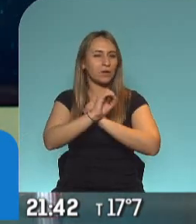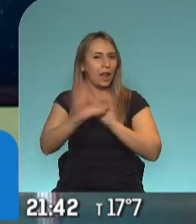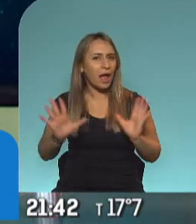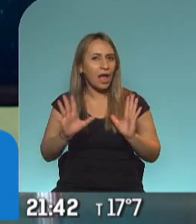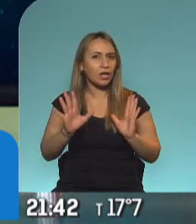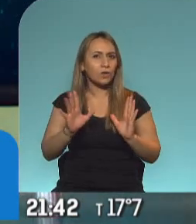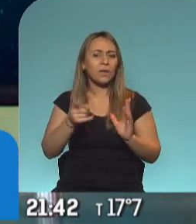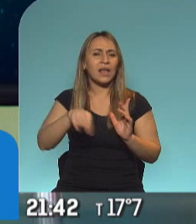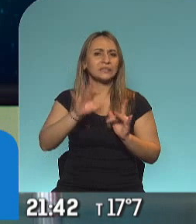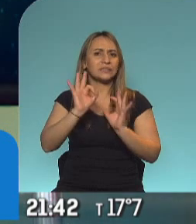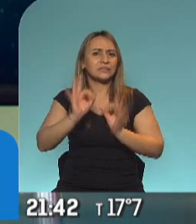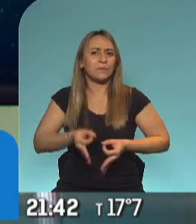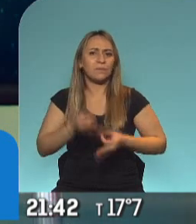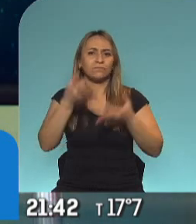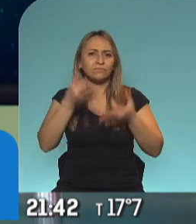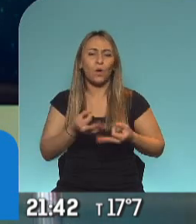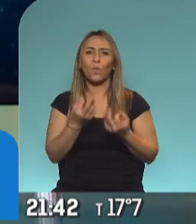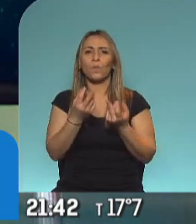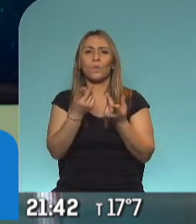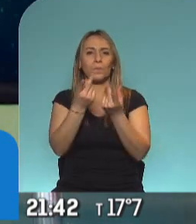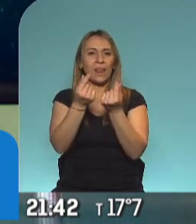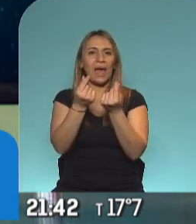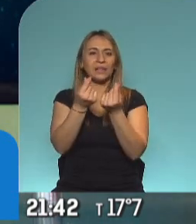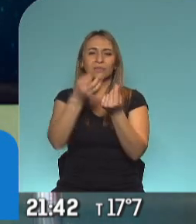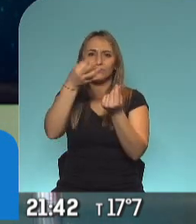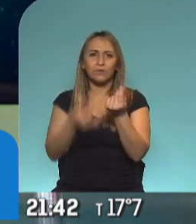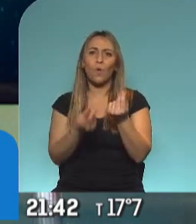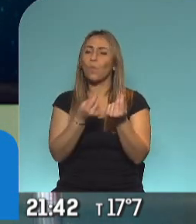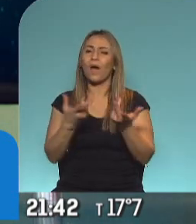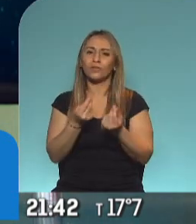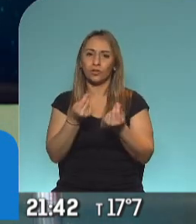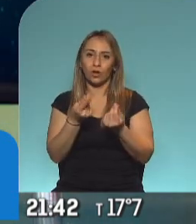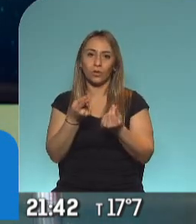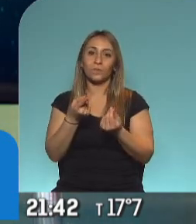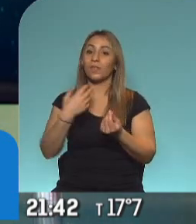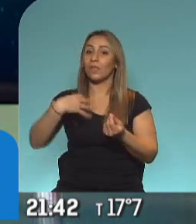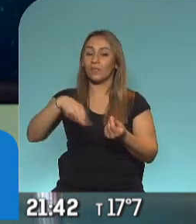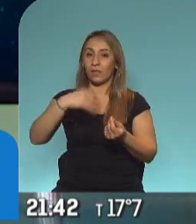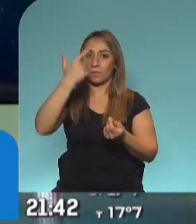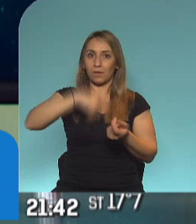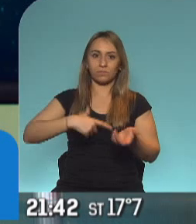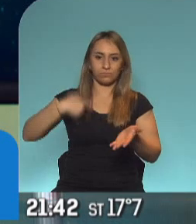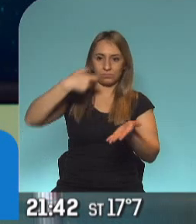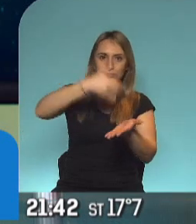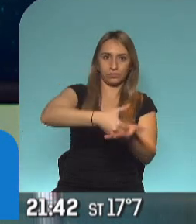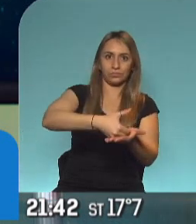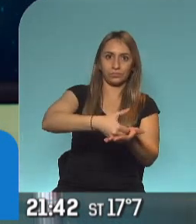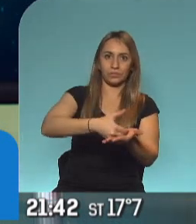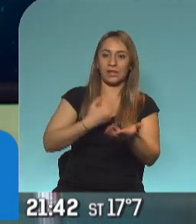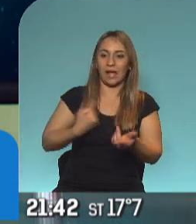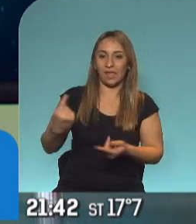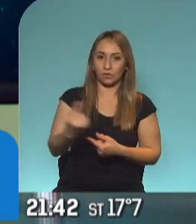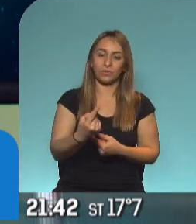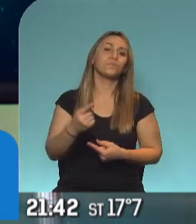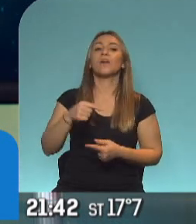de cuánto dinero tendría que aportar dependiendo la fortuna de cada uno. Pero vamos a